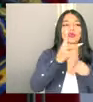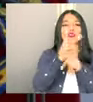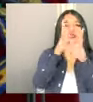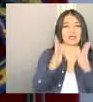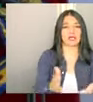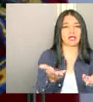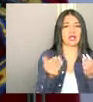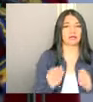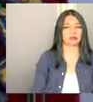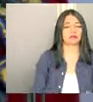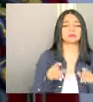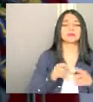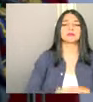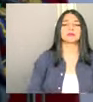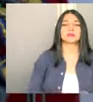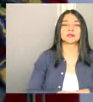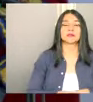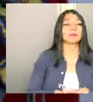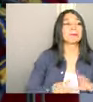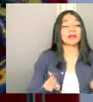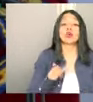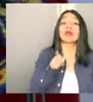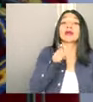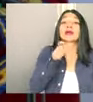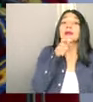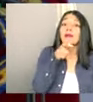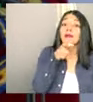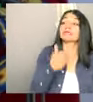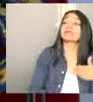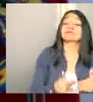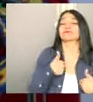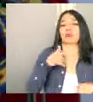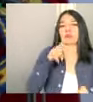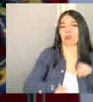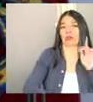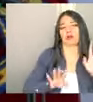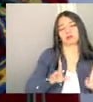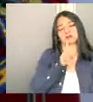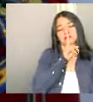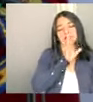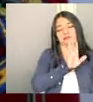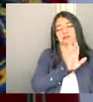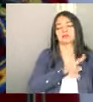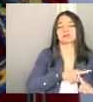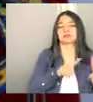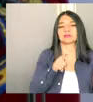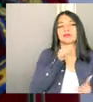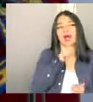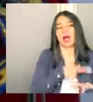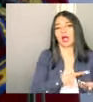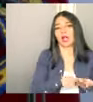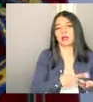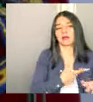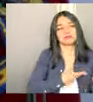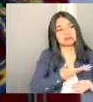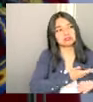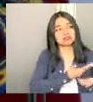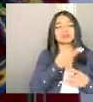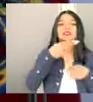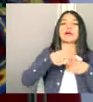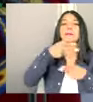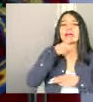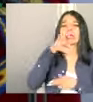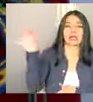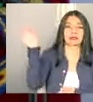Ciudadana. No puedo adelantarle ningún consenso en ese sentido, primero porque todavía esto no ha sido validado, el nombre con nuestra